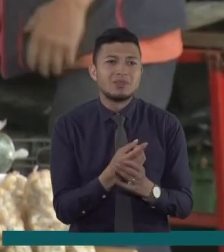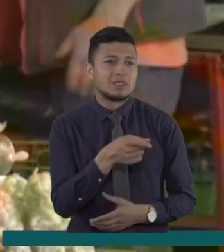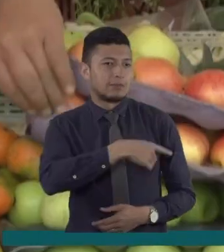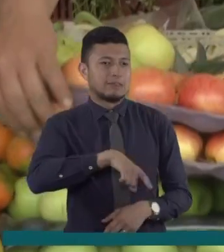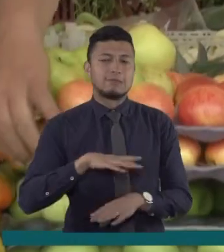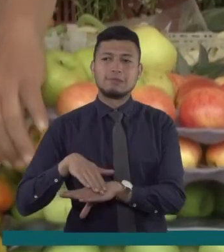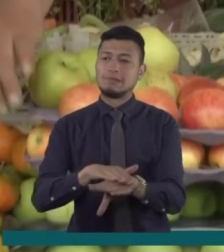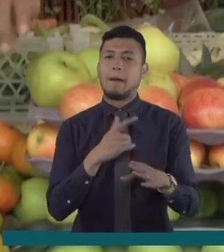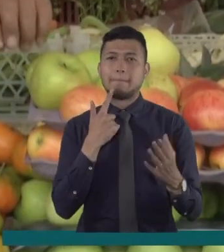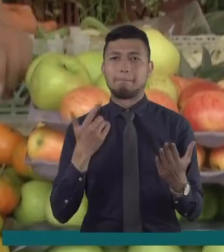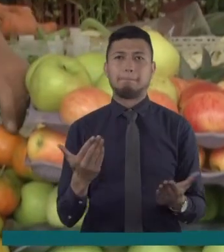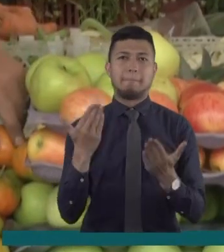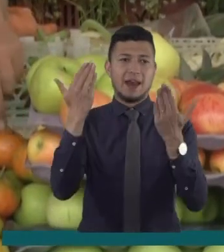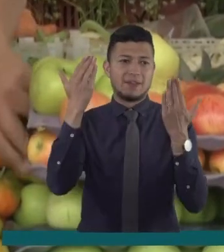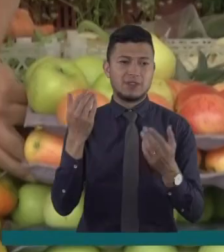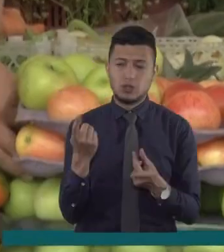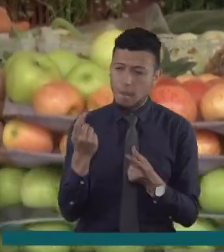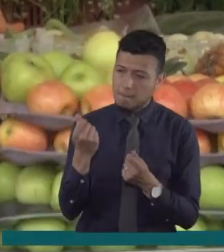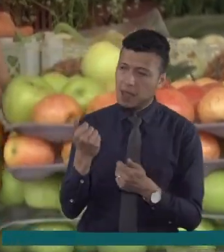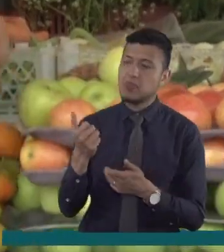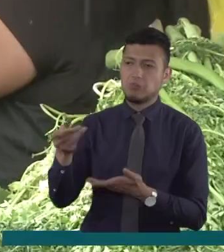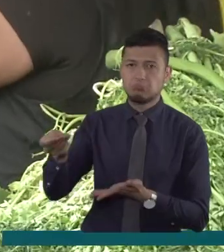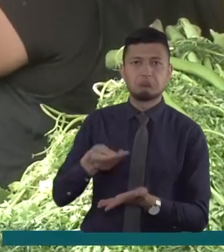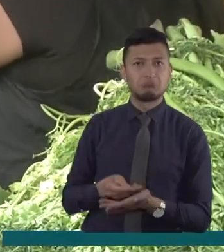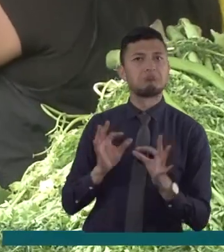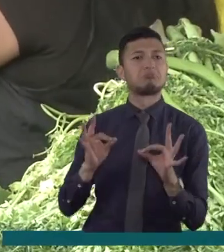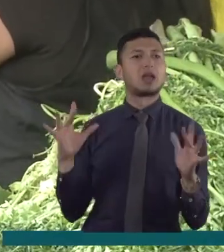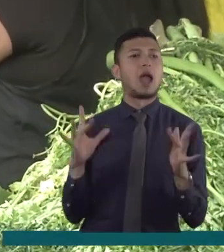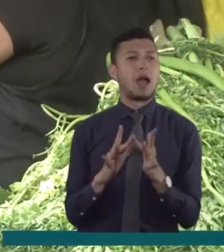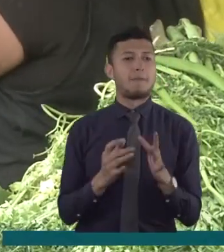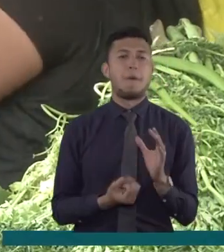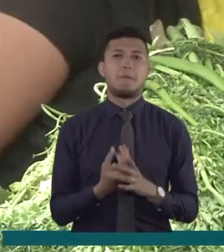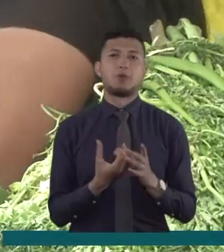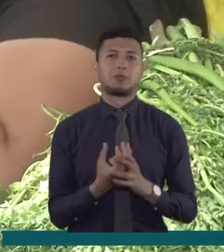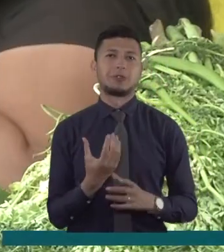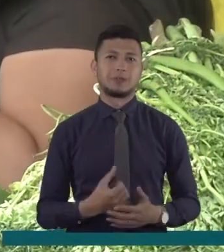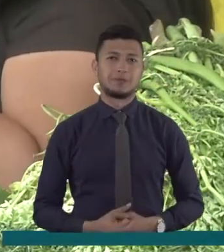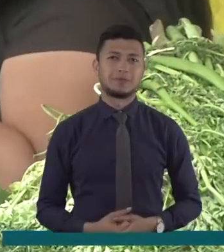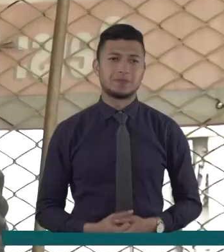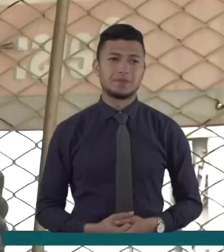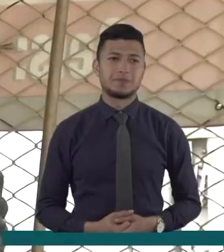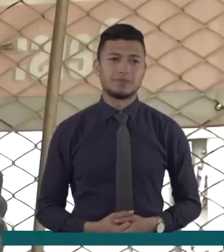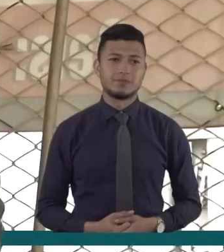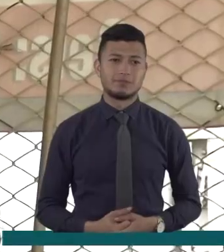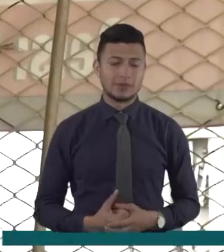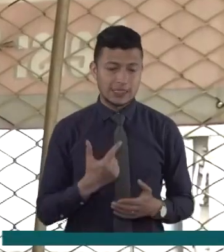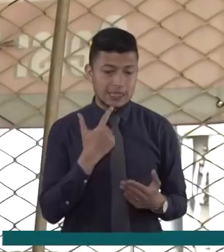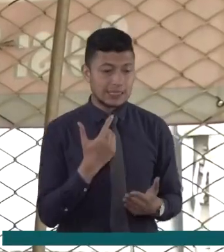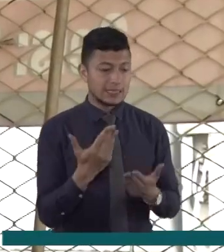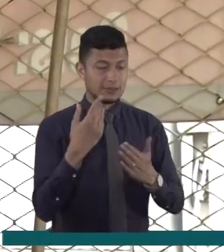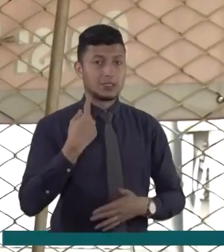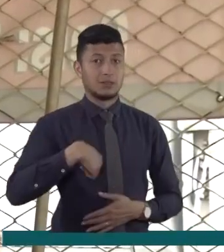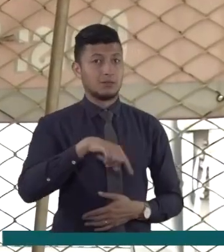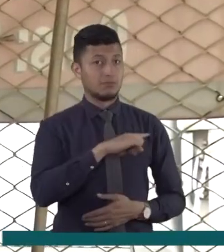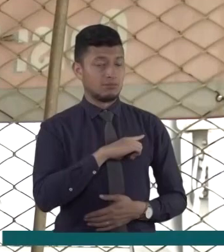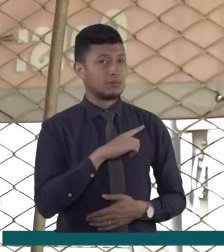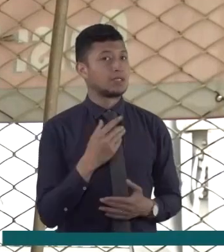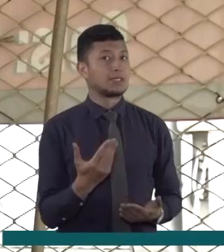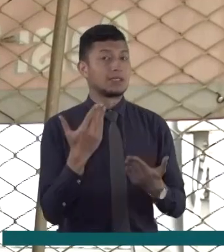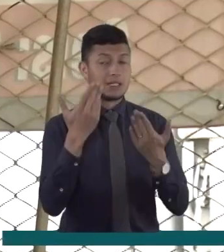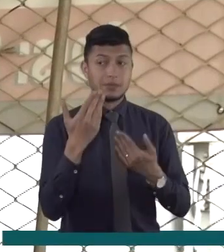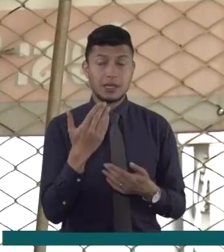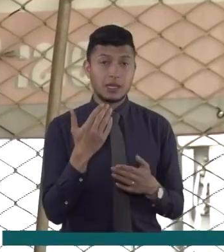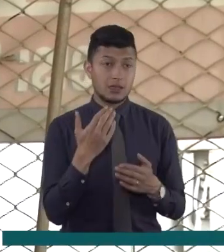aseguran que se ven beneficiados pues reciben un precio justo por los productos no serviría a nosotros Porque sería